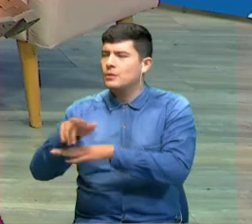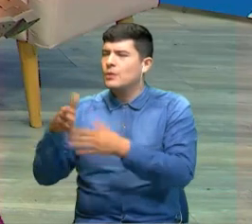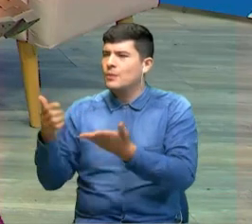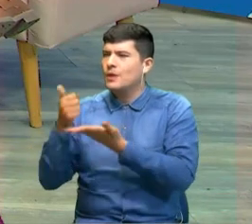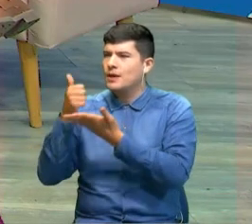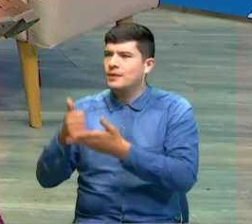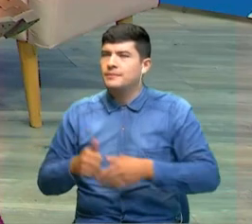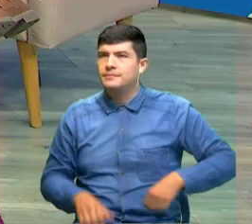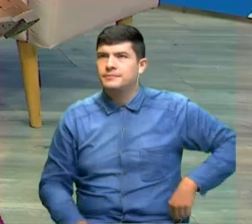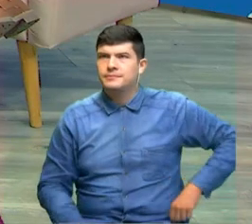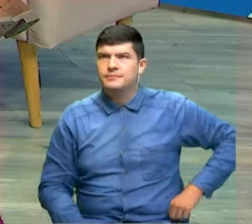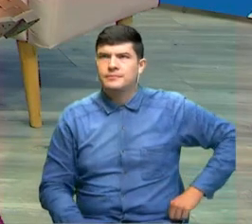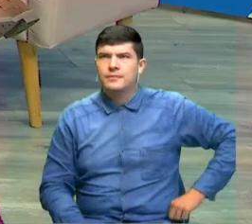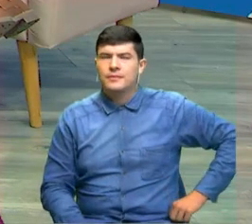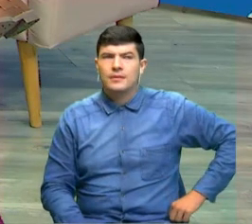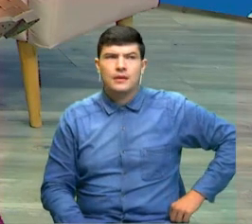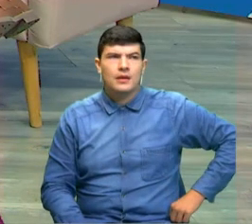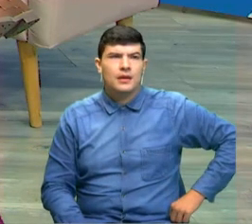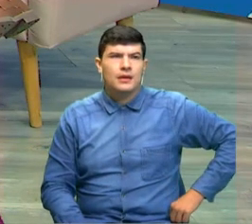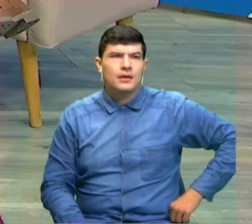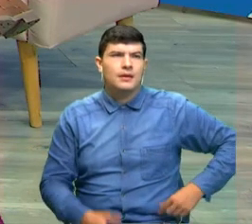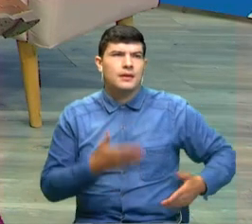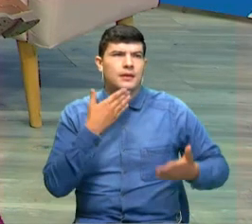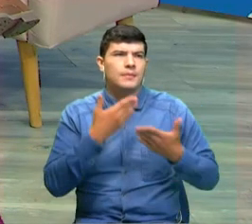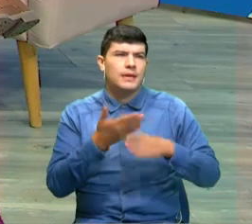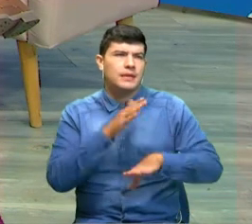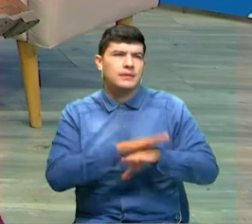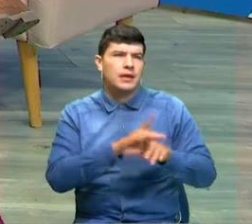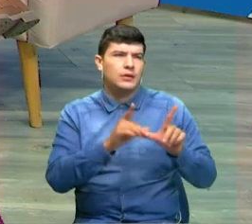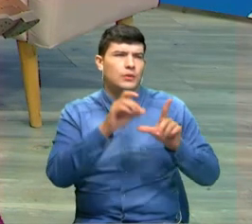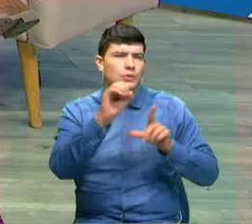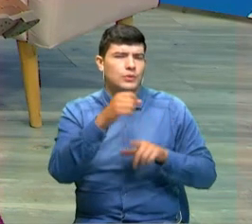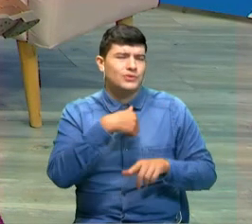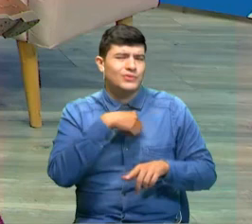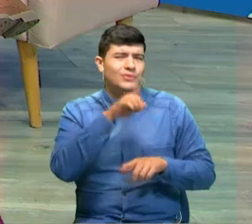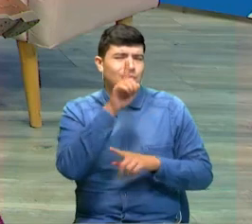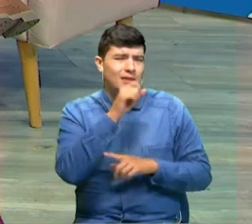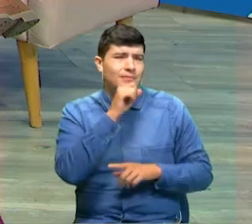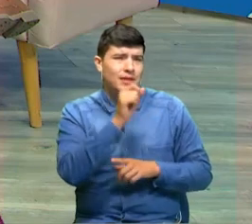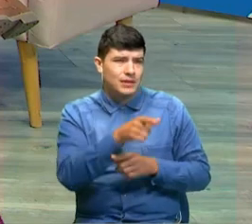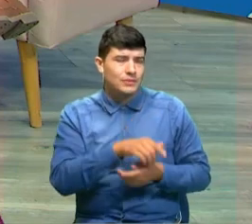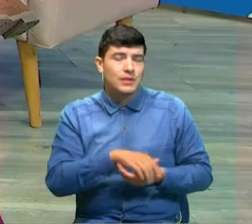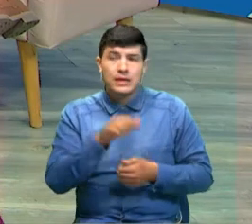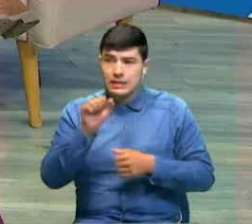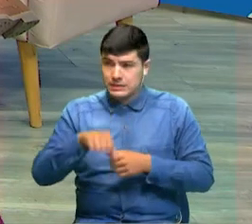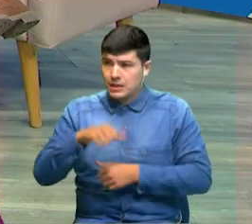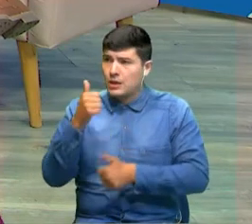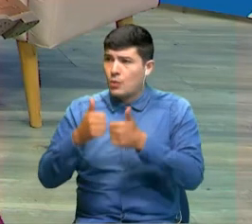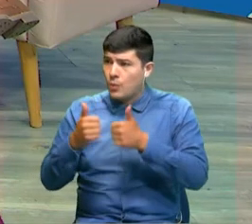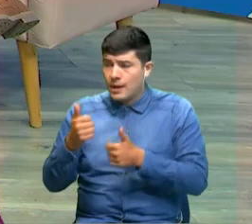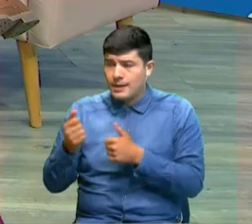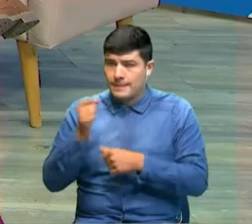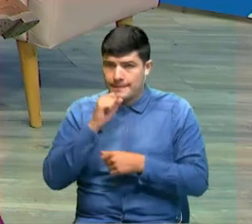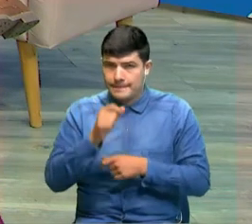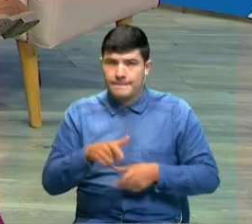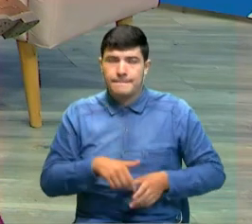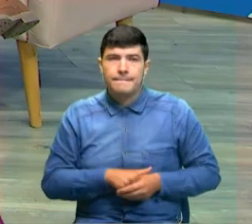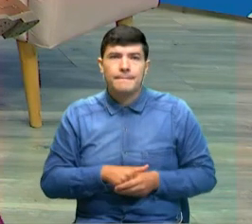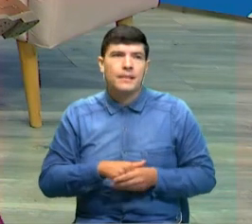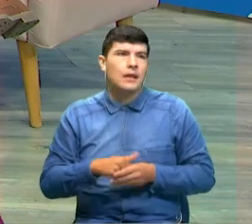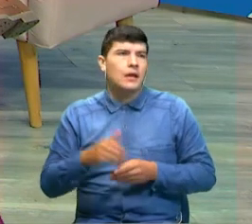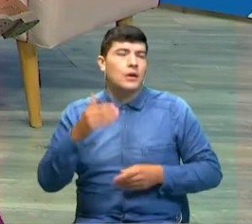tardes, señor, doctor. Es para una inquietud que tengo, ¿sí? Sí, ¿cuál es? Pues